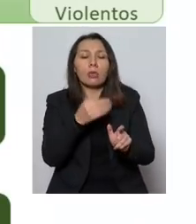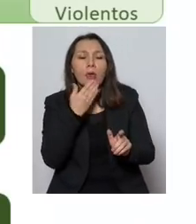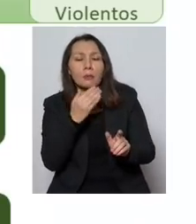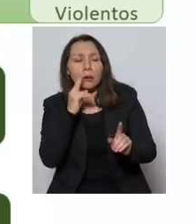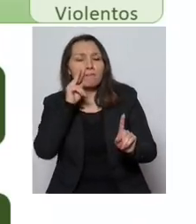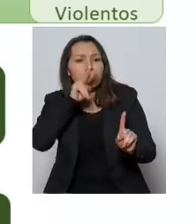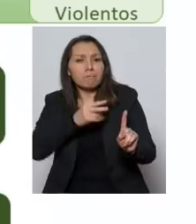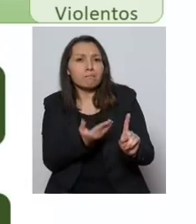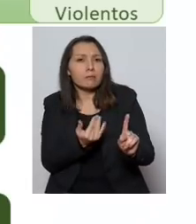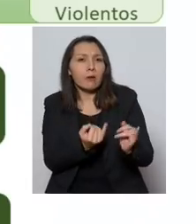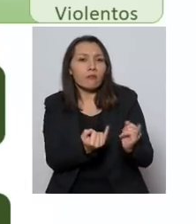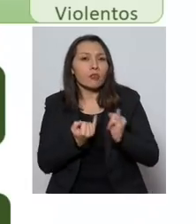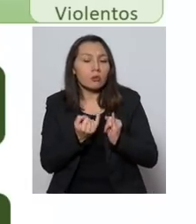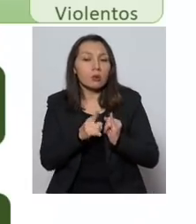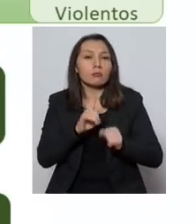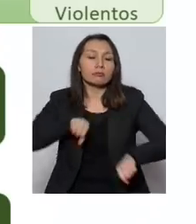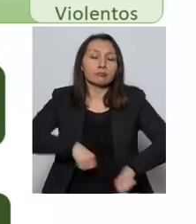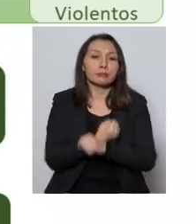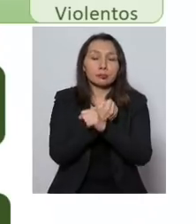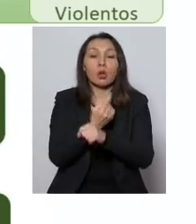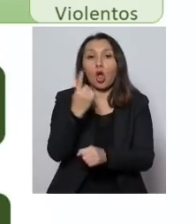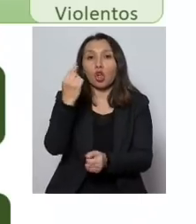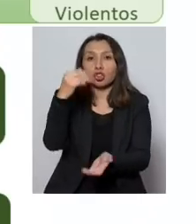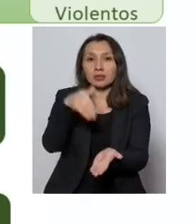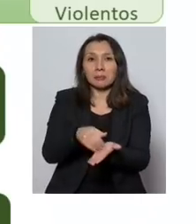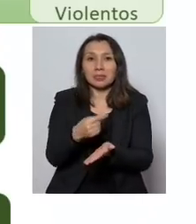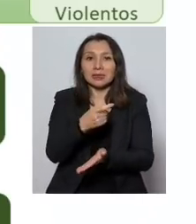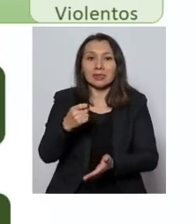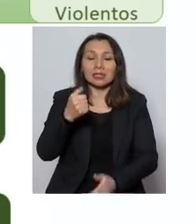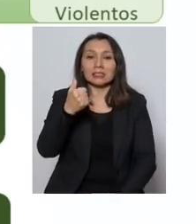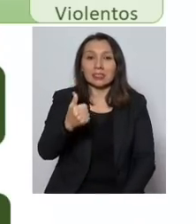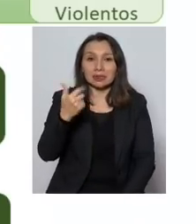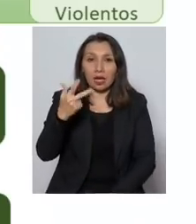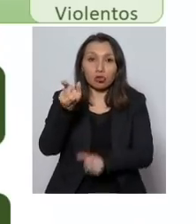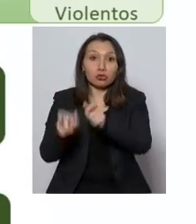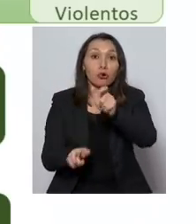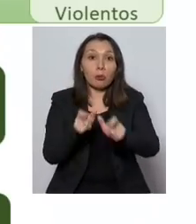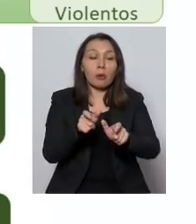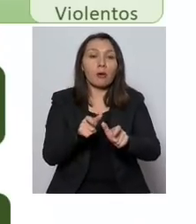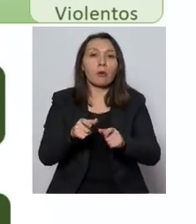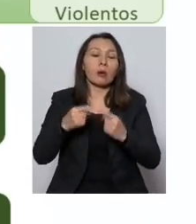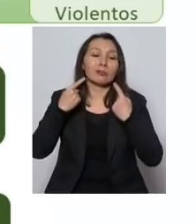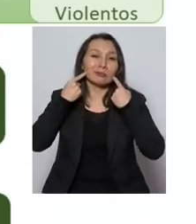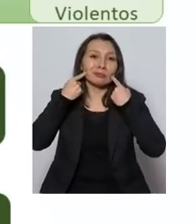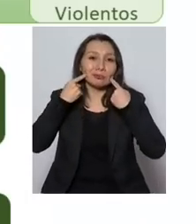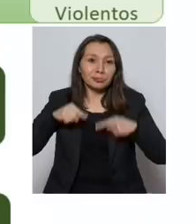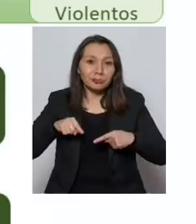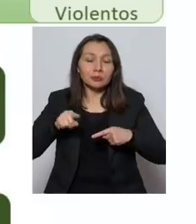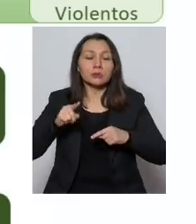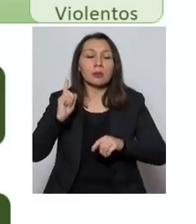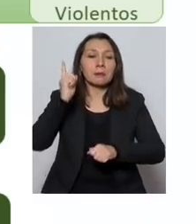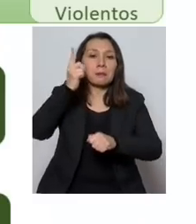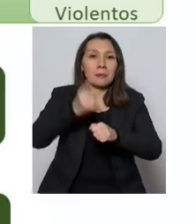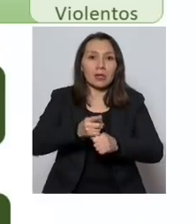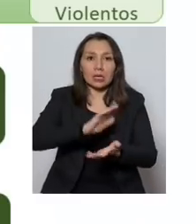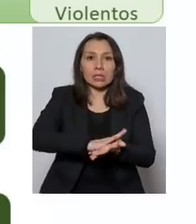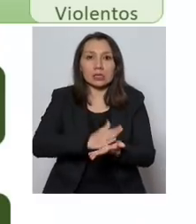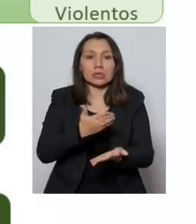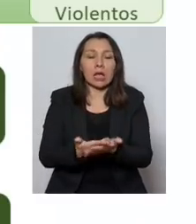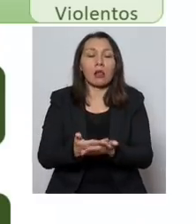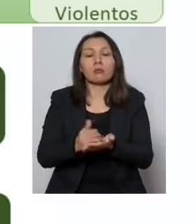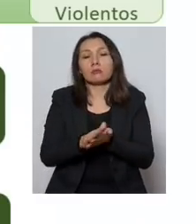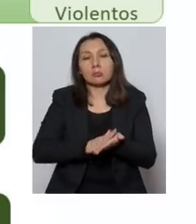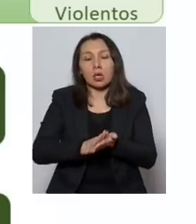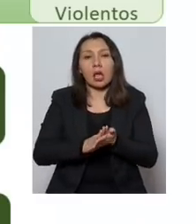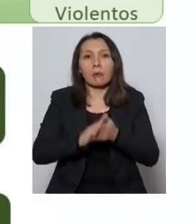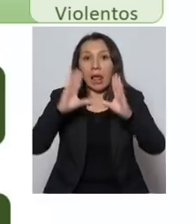fiscalizaciones que permiten haber detenido a 11.168 personas por infringir las resoluciones sanitarias,